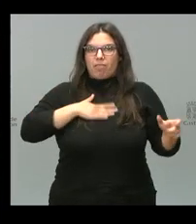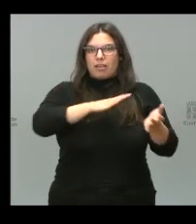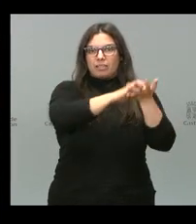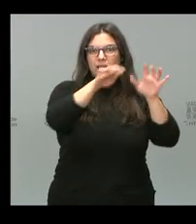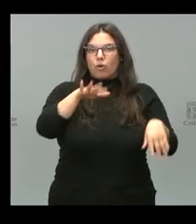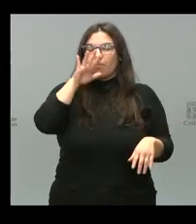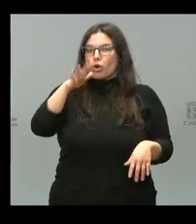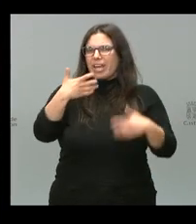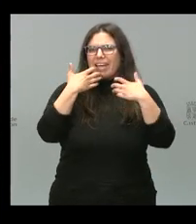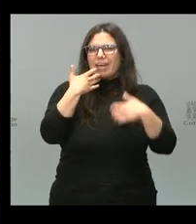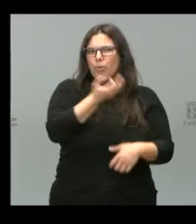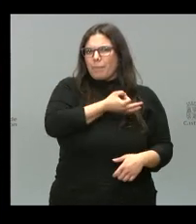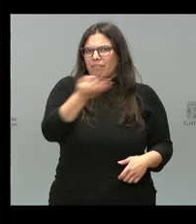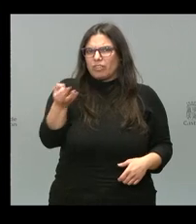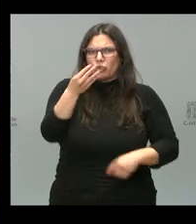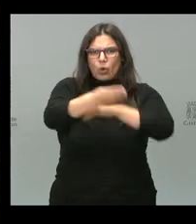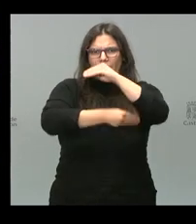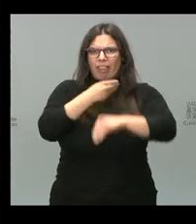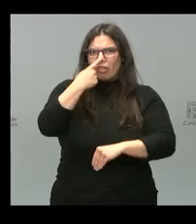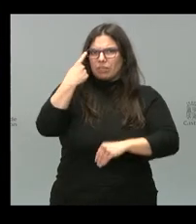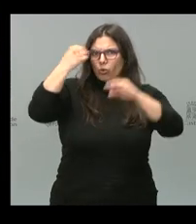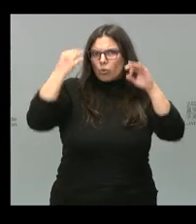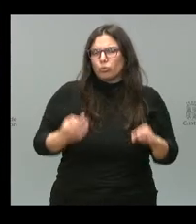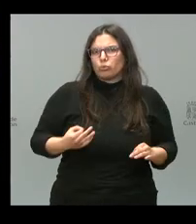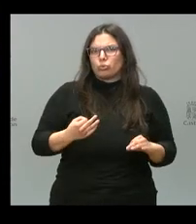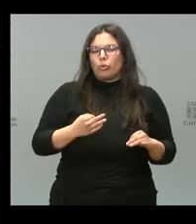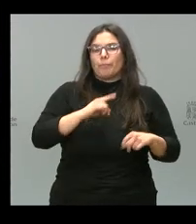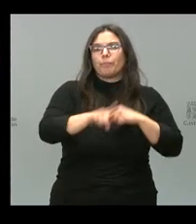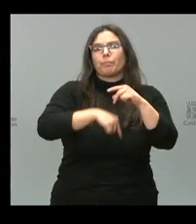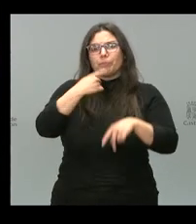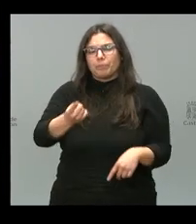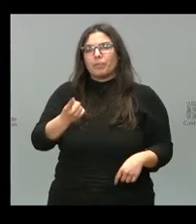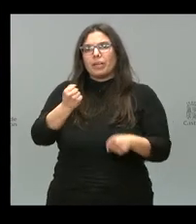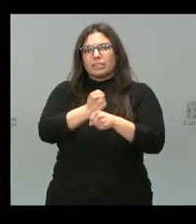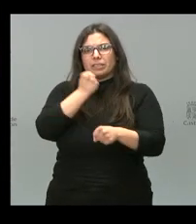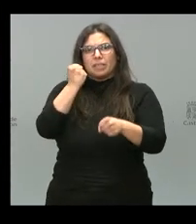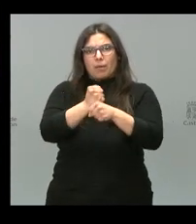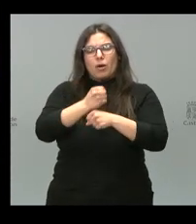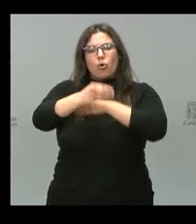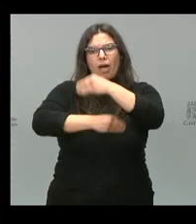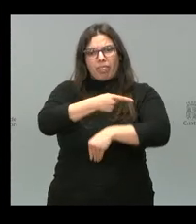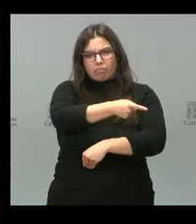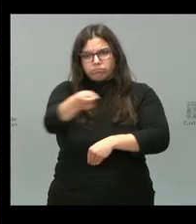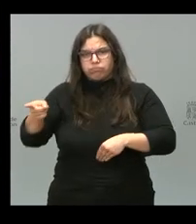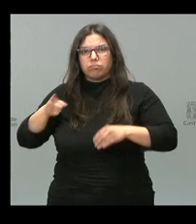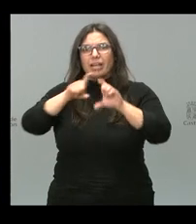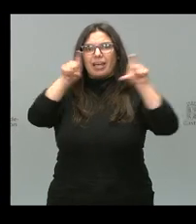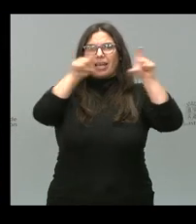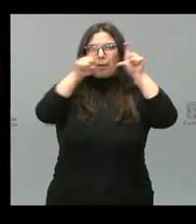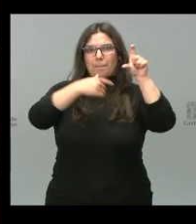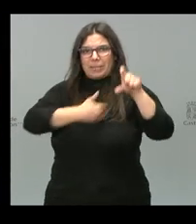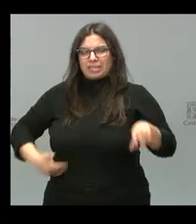Por el ejemplo que dimos todos hace un año la labor que desarrolláis como empresarios